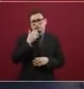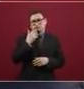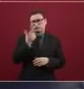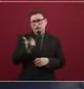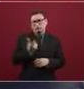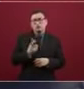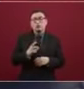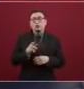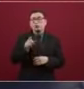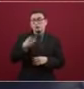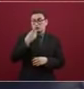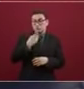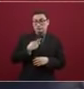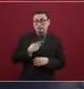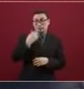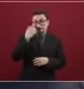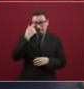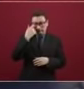menciona,